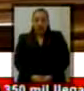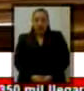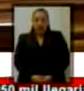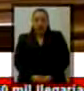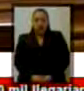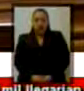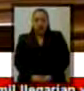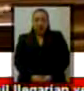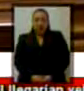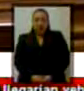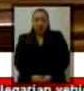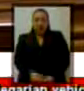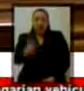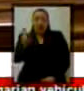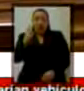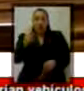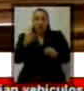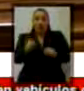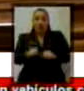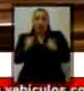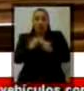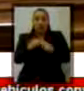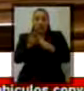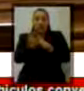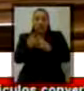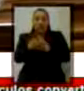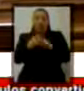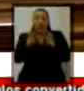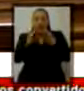más el entorno familiar.